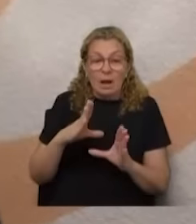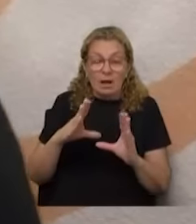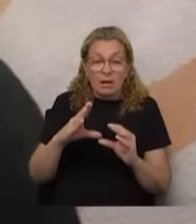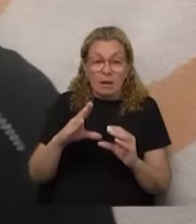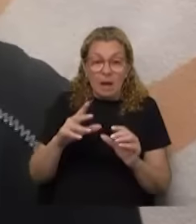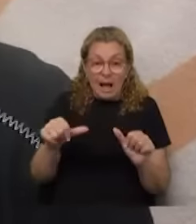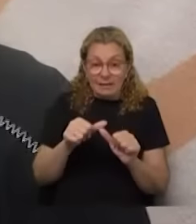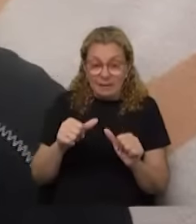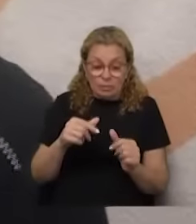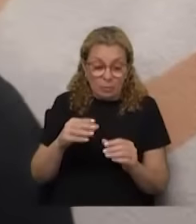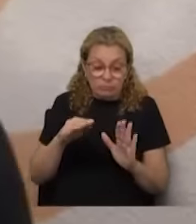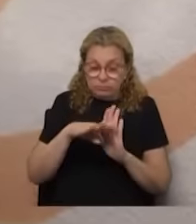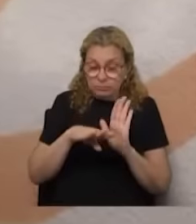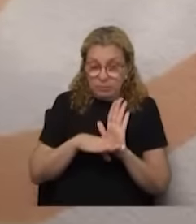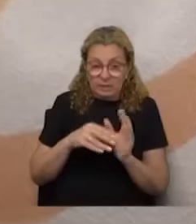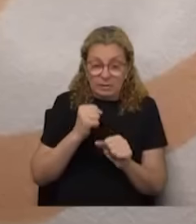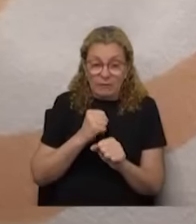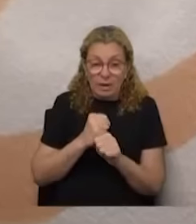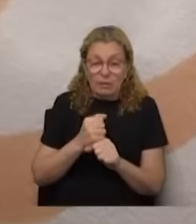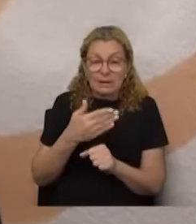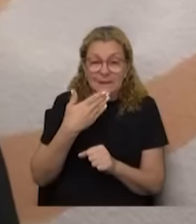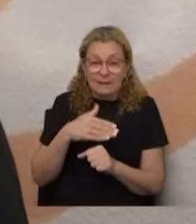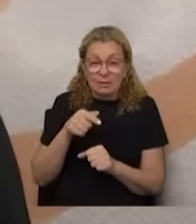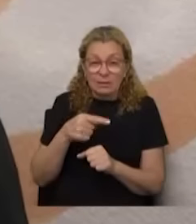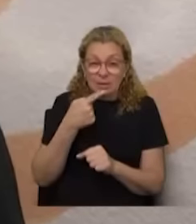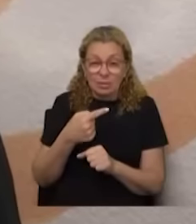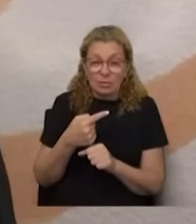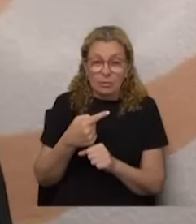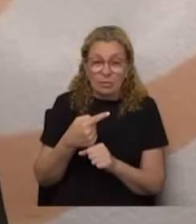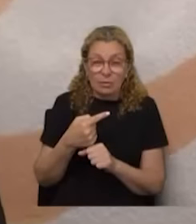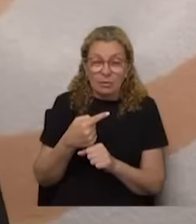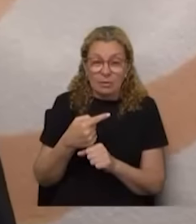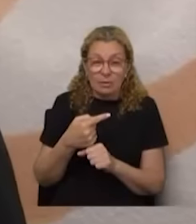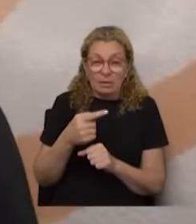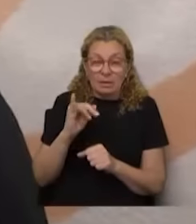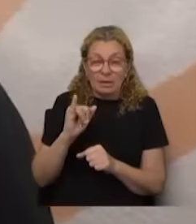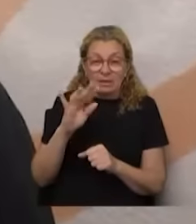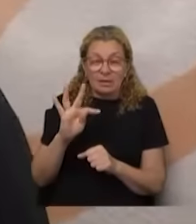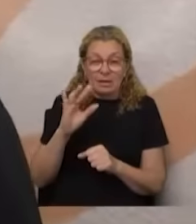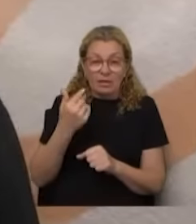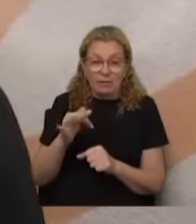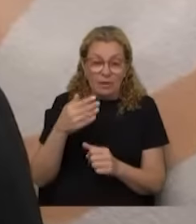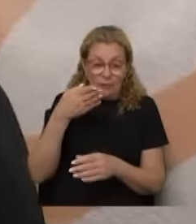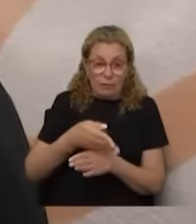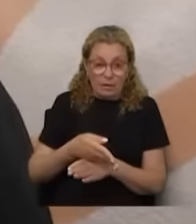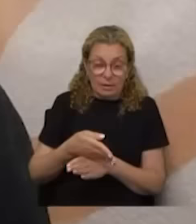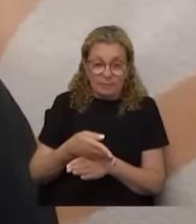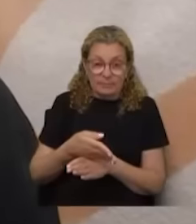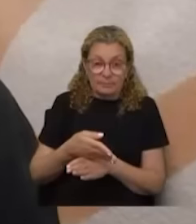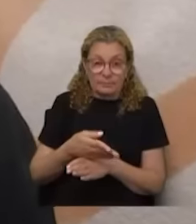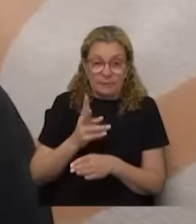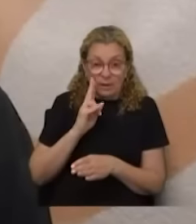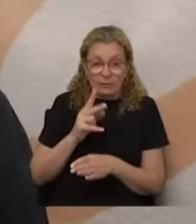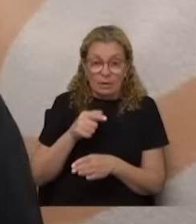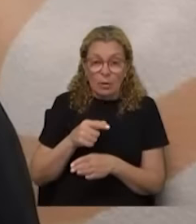haciendo las disposiciones este del caso que tengo entendido que dispuso que fuera el itf eh al lugar pero ignoro en este